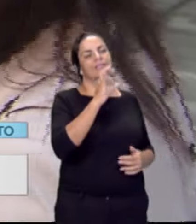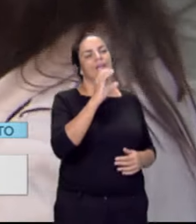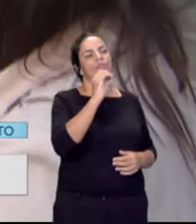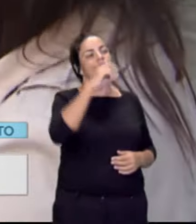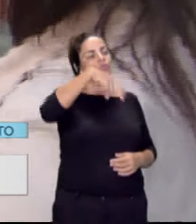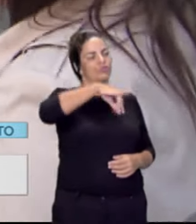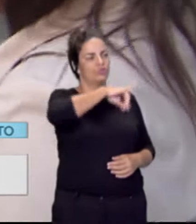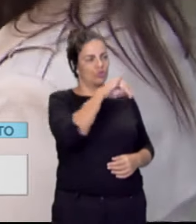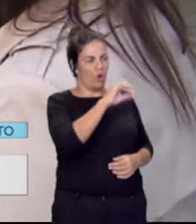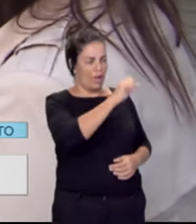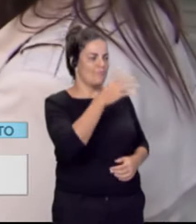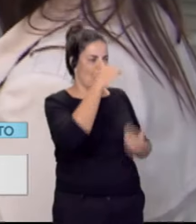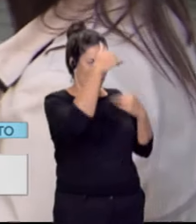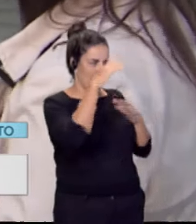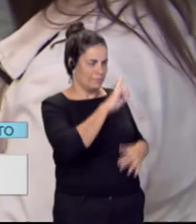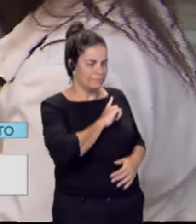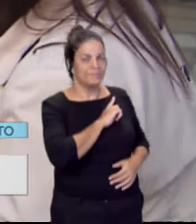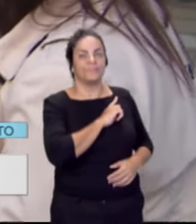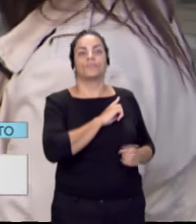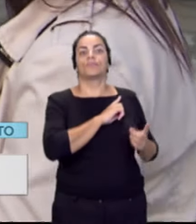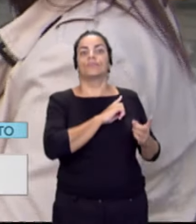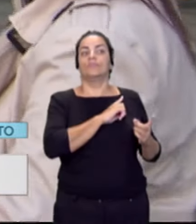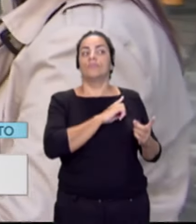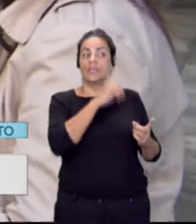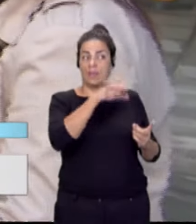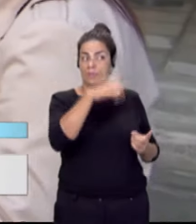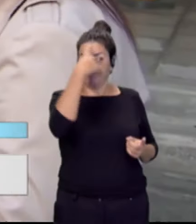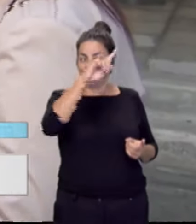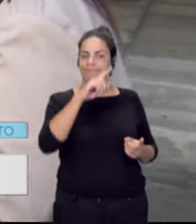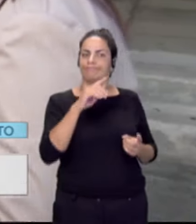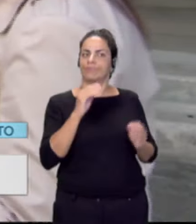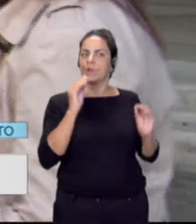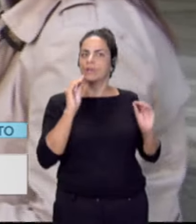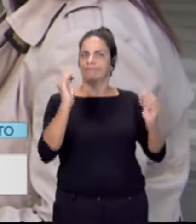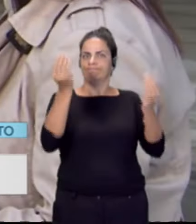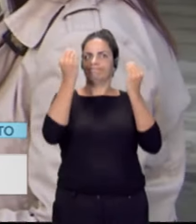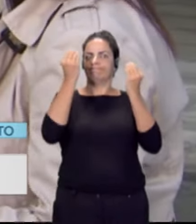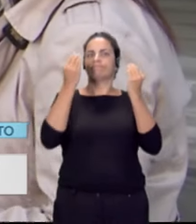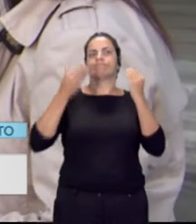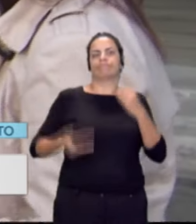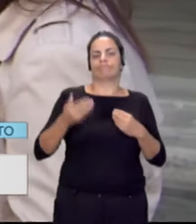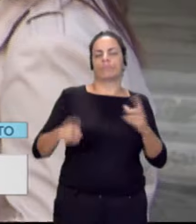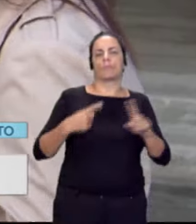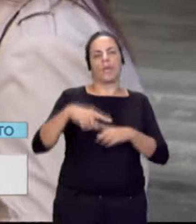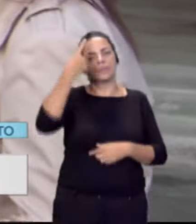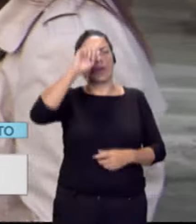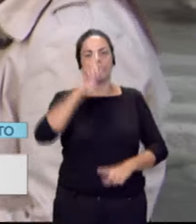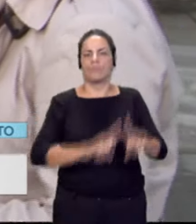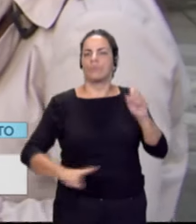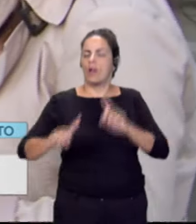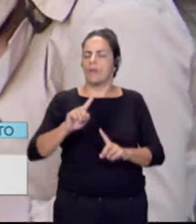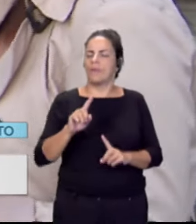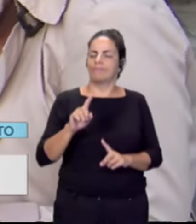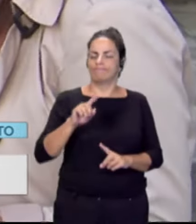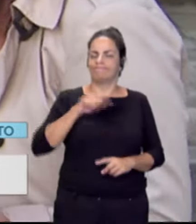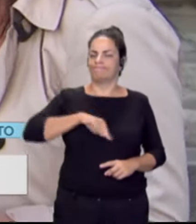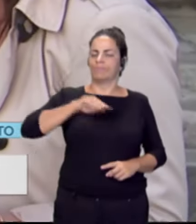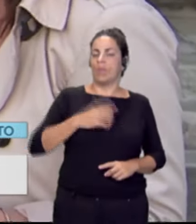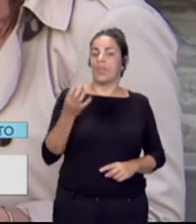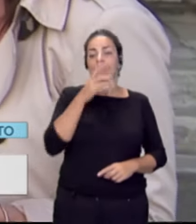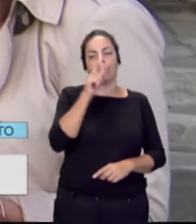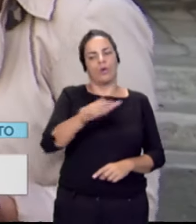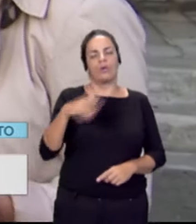mañana. Gracias, y bueno, darnos a conocer lo importante que es estar formados y ser conscientes de esta problemática que afecta a los más jóvenes. Muchas